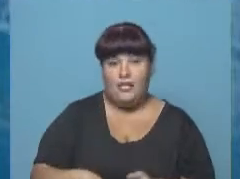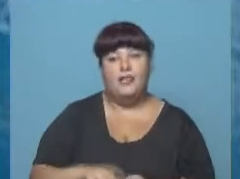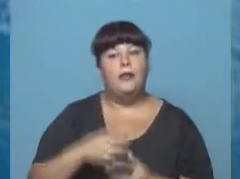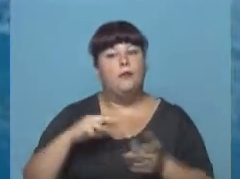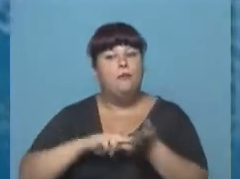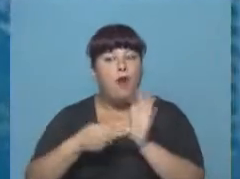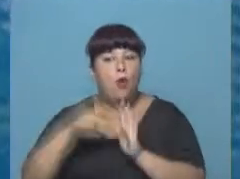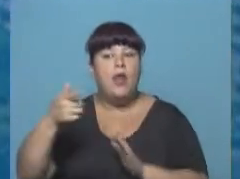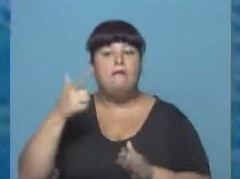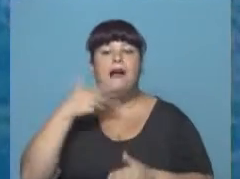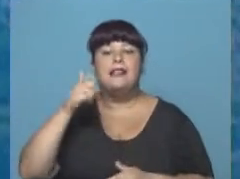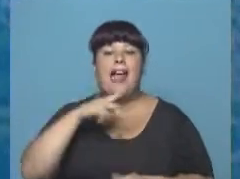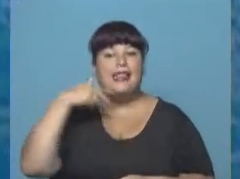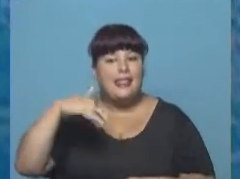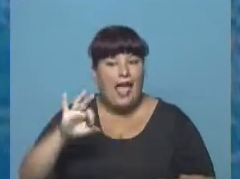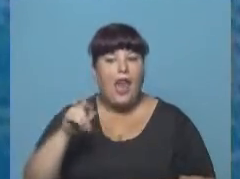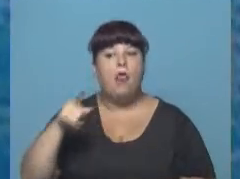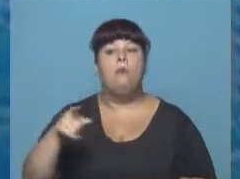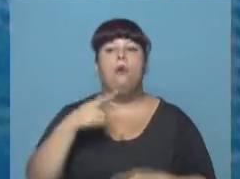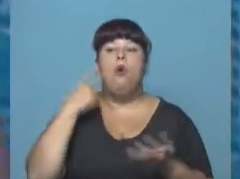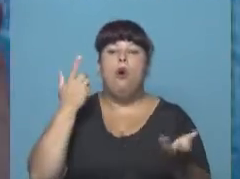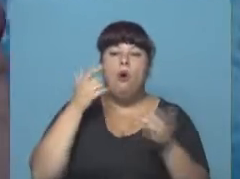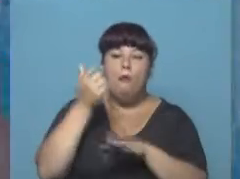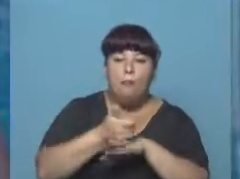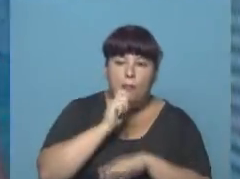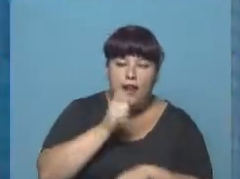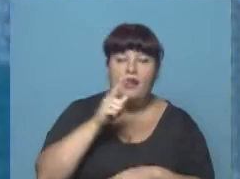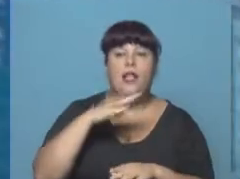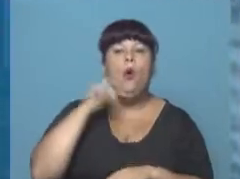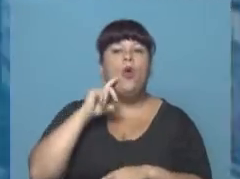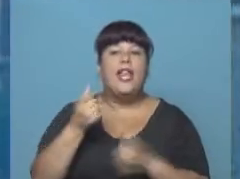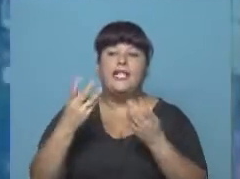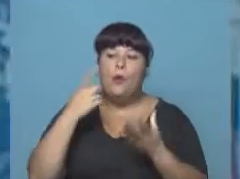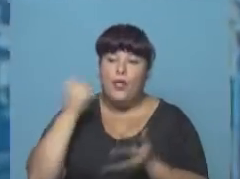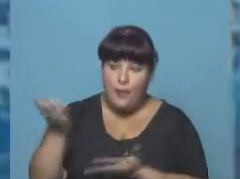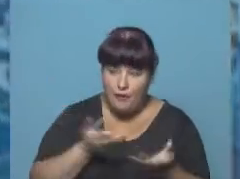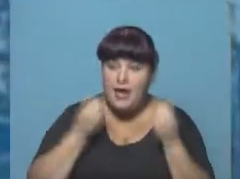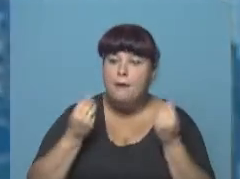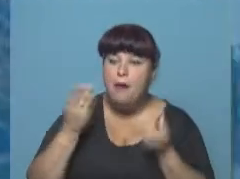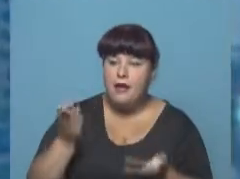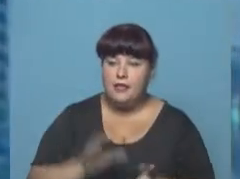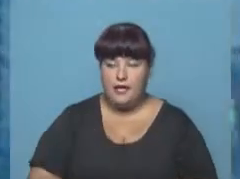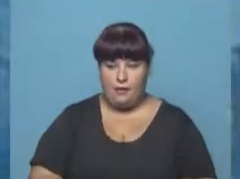hay tensión en San Telmo. Allí estamos con nuestro móvil adelanto con Julieta Algul. Julieta, buen día, bienvenida, ¿qué está pasando?